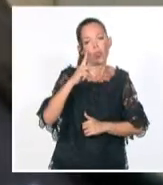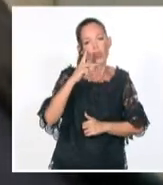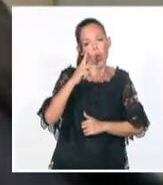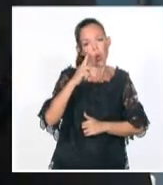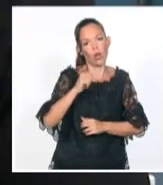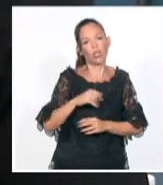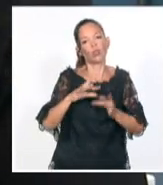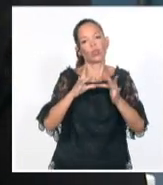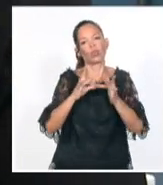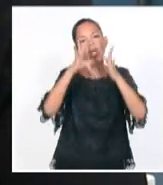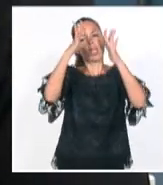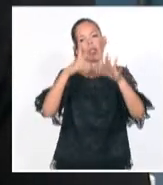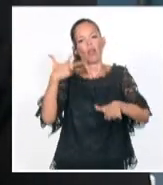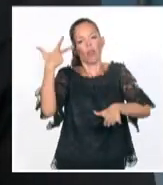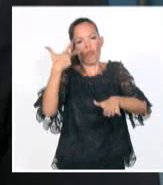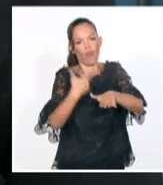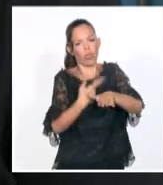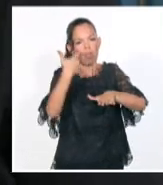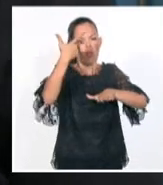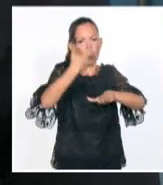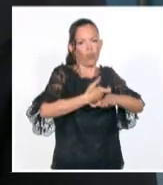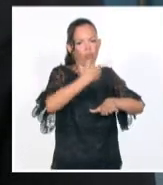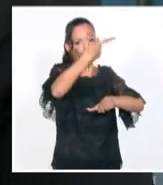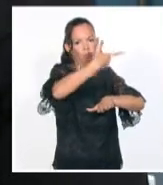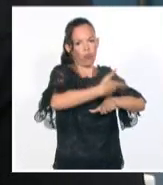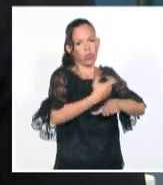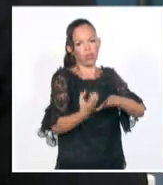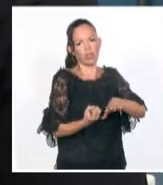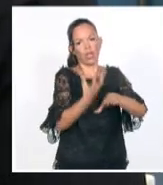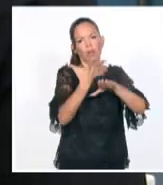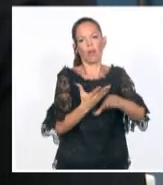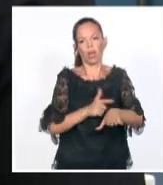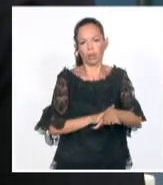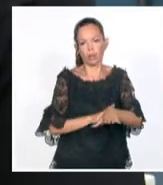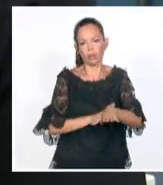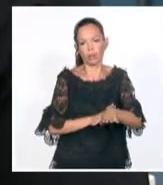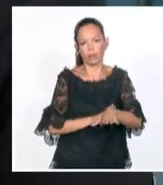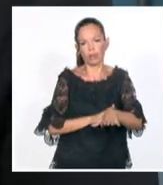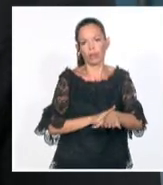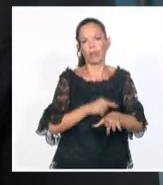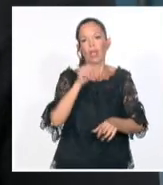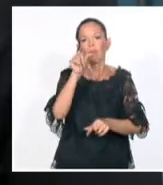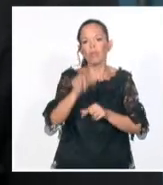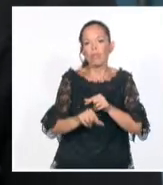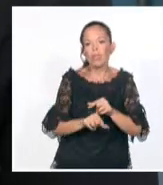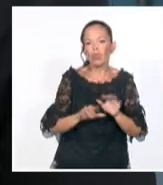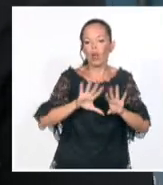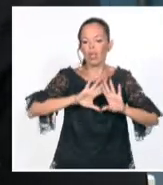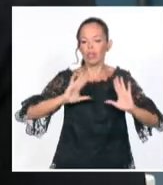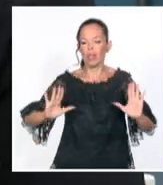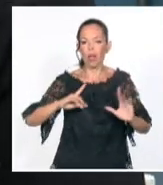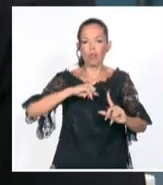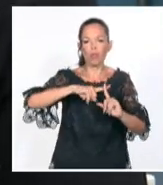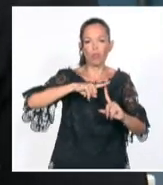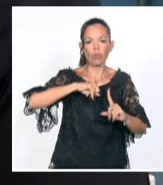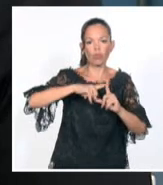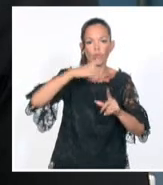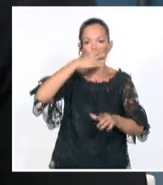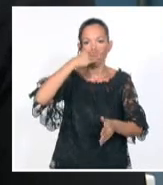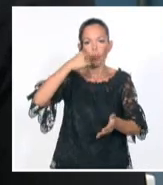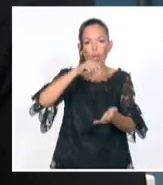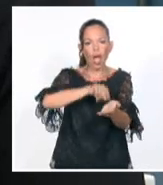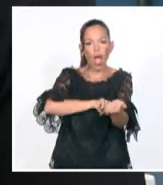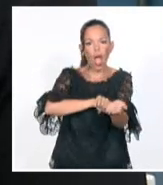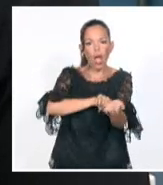me han podido salvar. Pues. Cuando ya el paciente debuta a esta enfermedad, es una enfermedad depauperativa en el que va